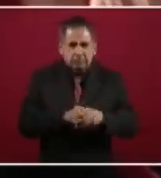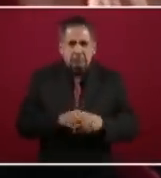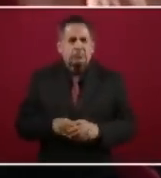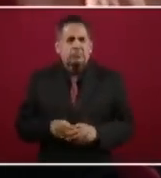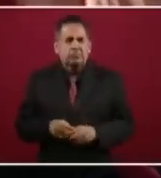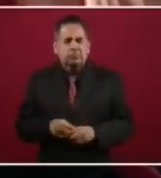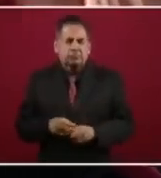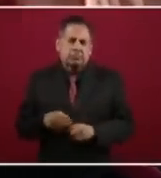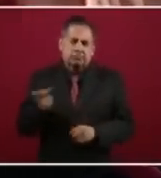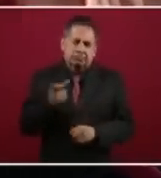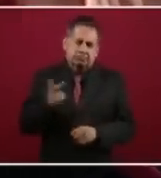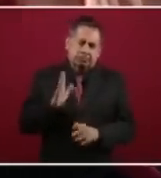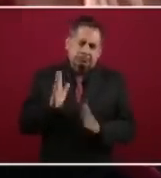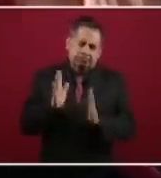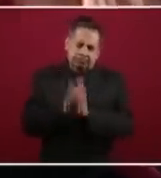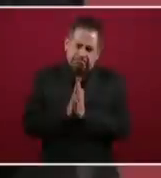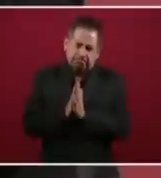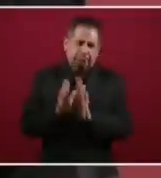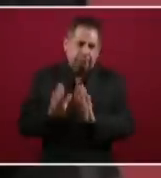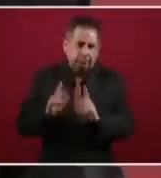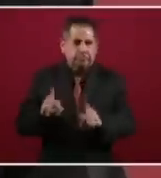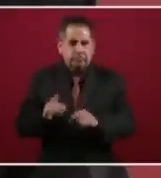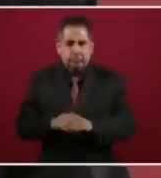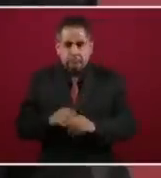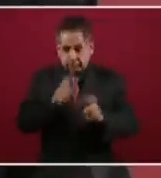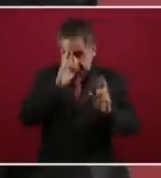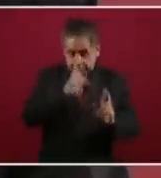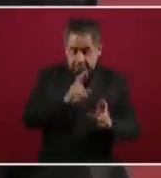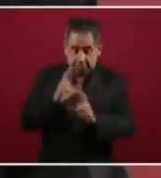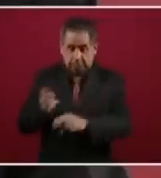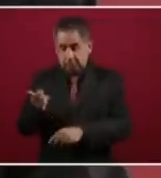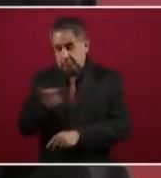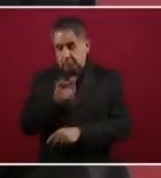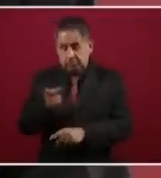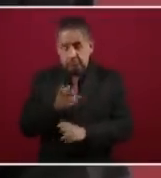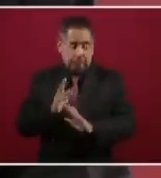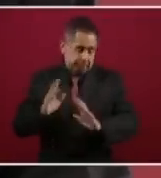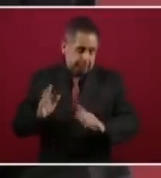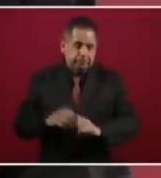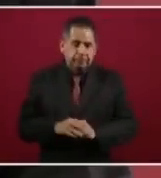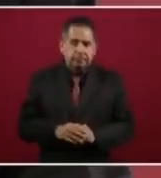los dos ya finados, muy respetables los dos,